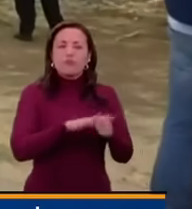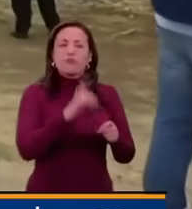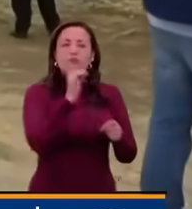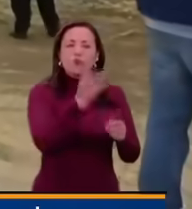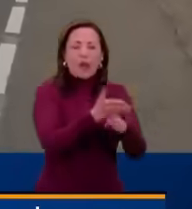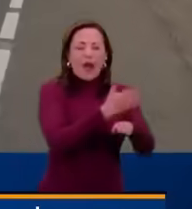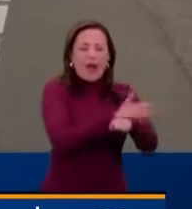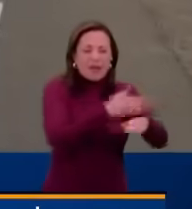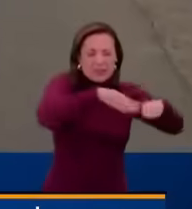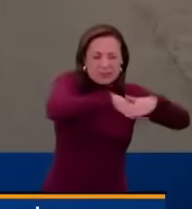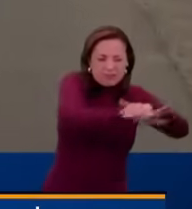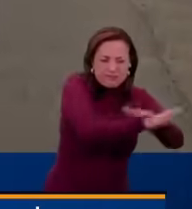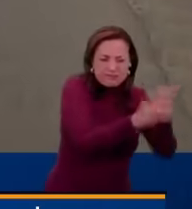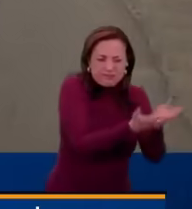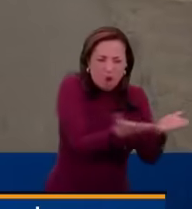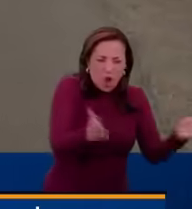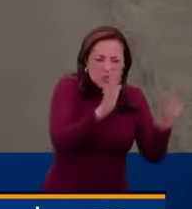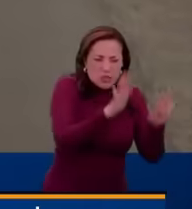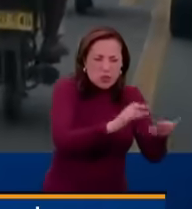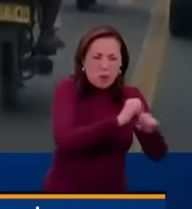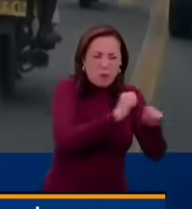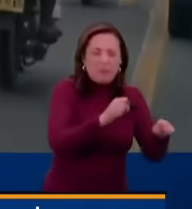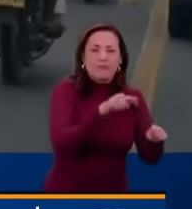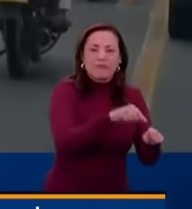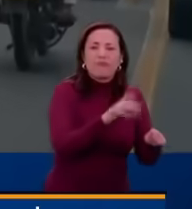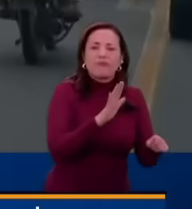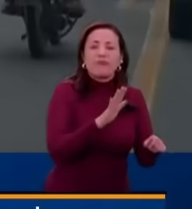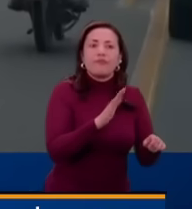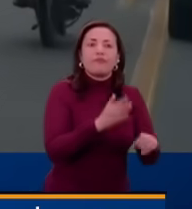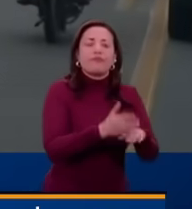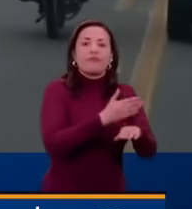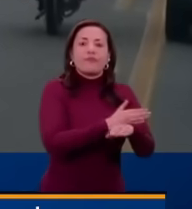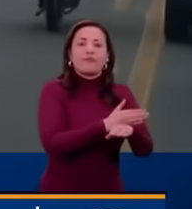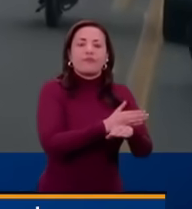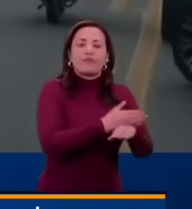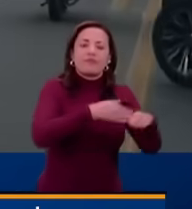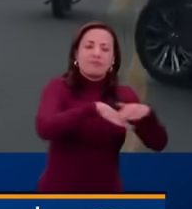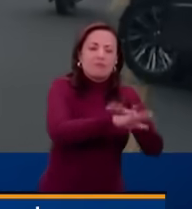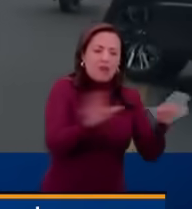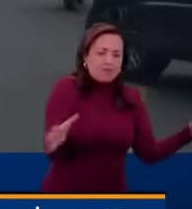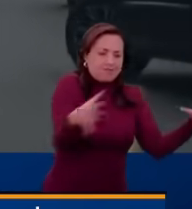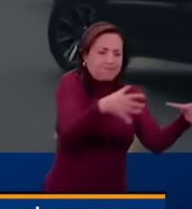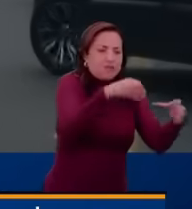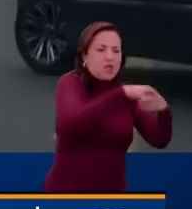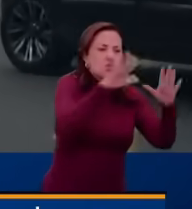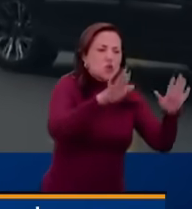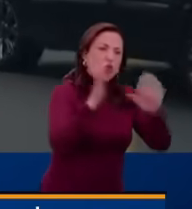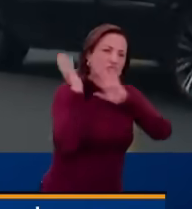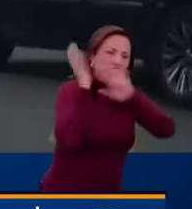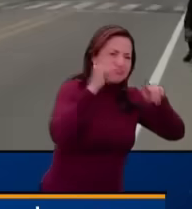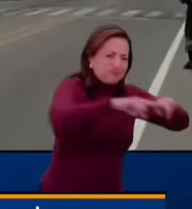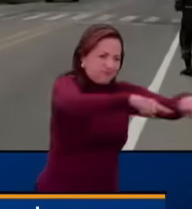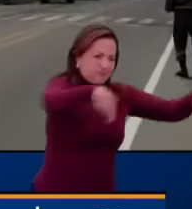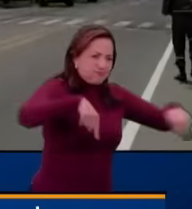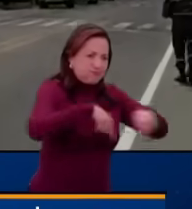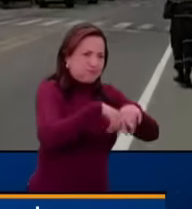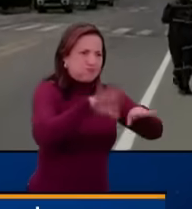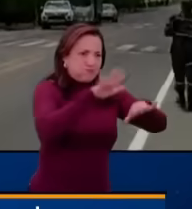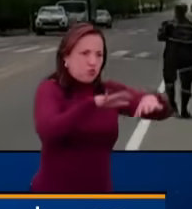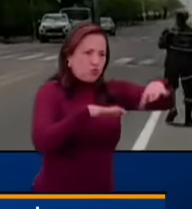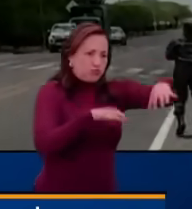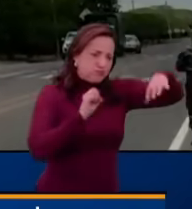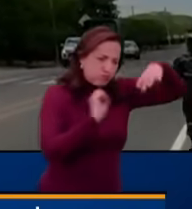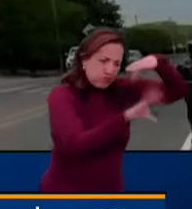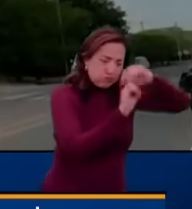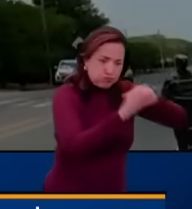reservados que tenemos para poder destruirlo ese material pues lo concentramos En una bodega en un búnker para poder